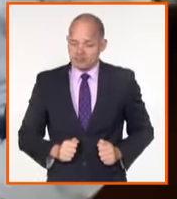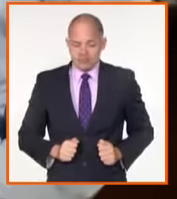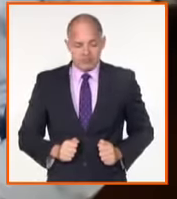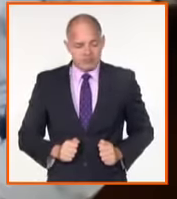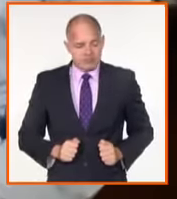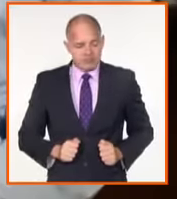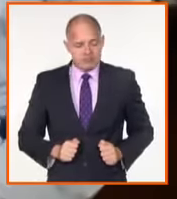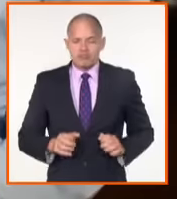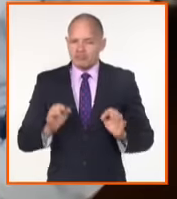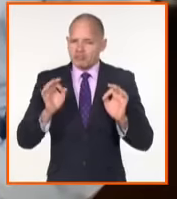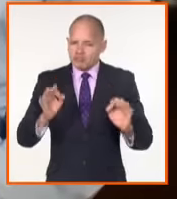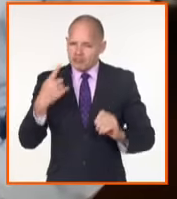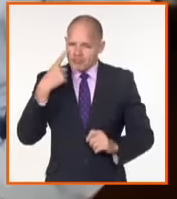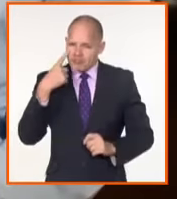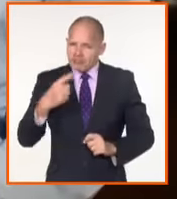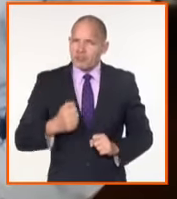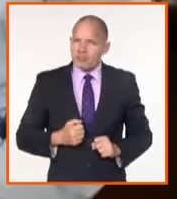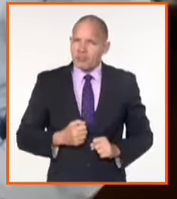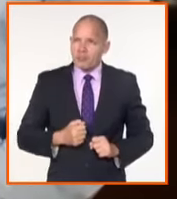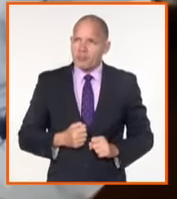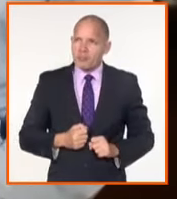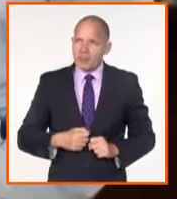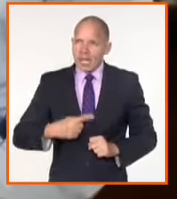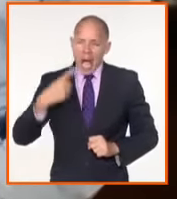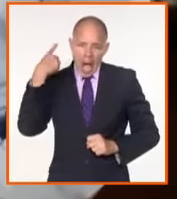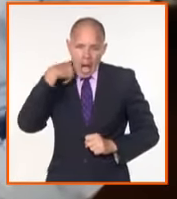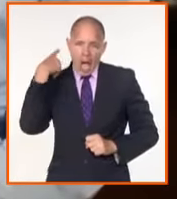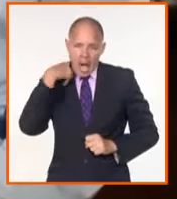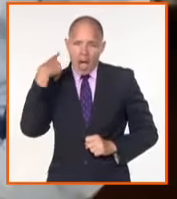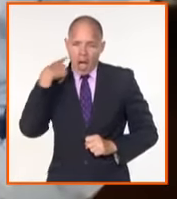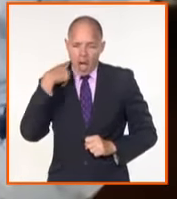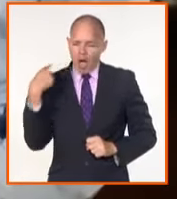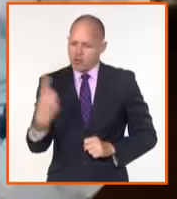a la manera en que hemos defendido nuestros principios con firmeza,